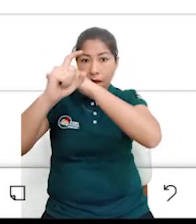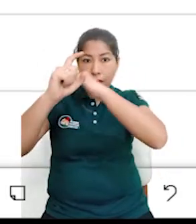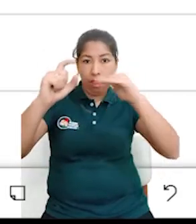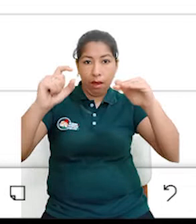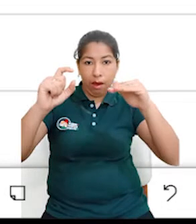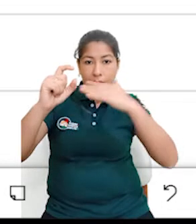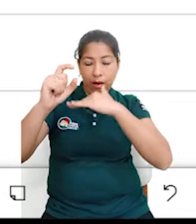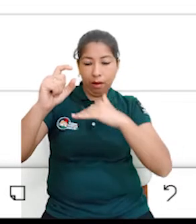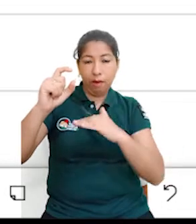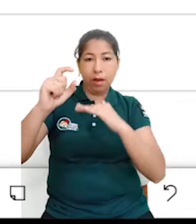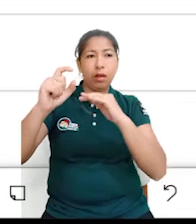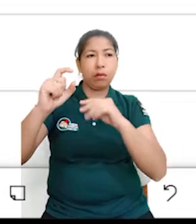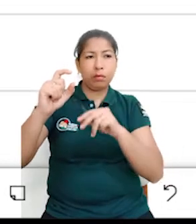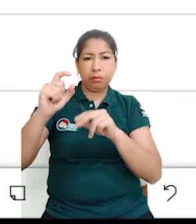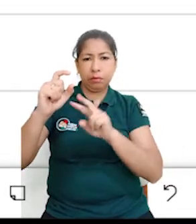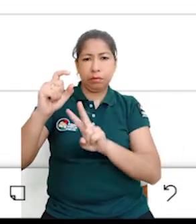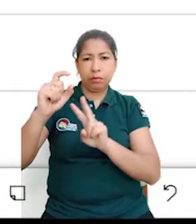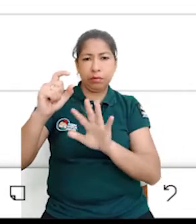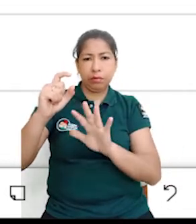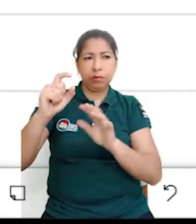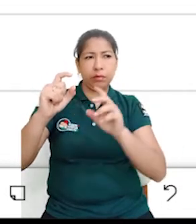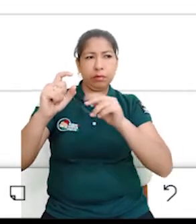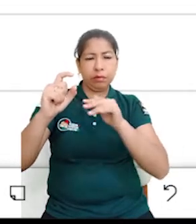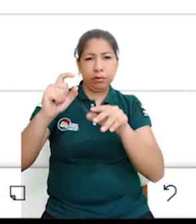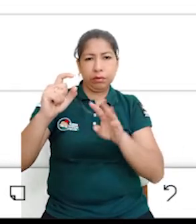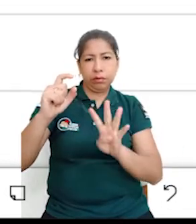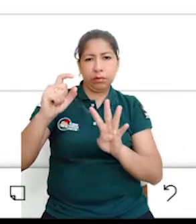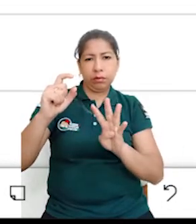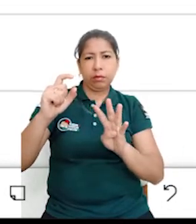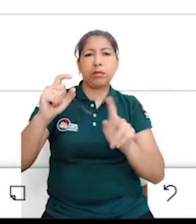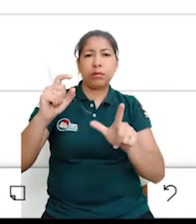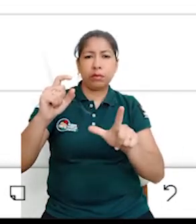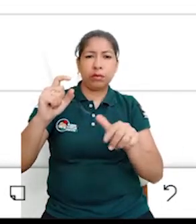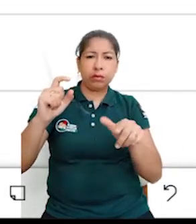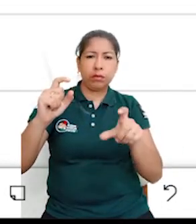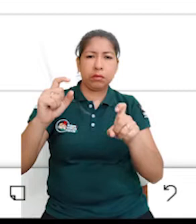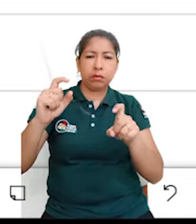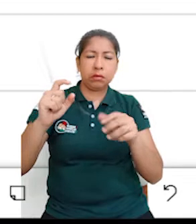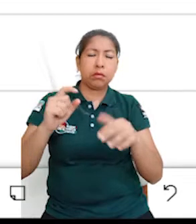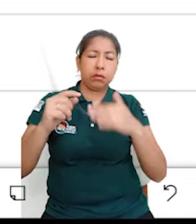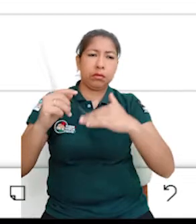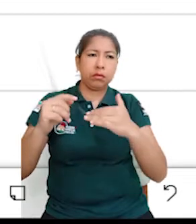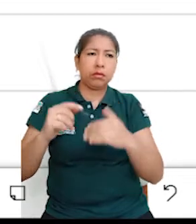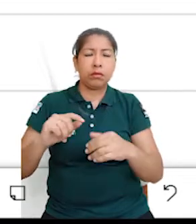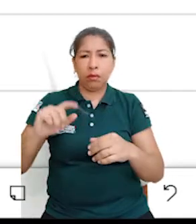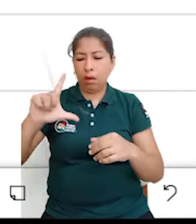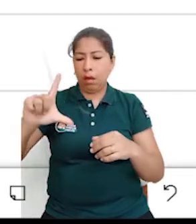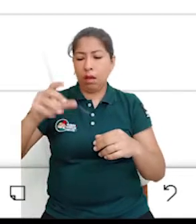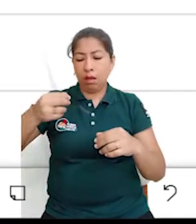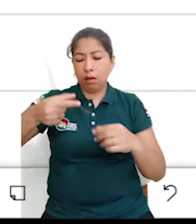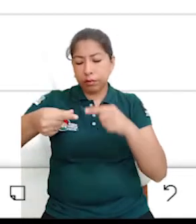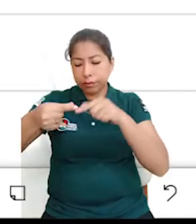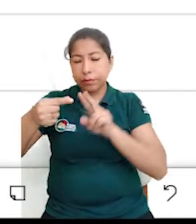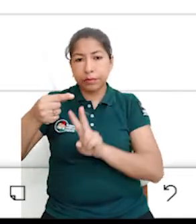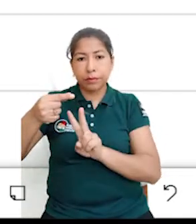al denominador. Coloco un solo logaritmo, logaritmo en base 25 del